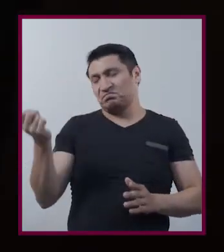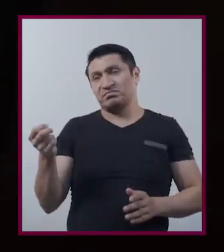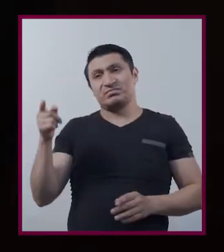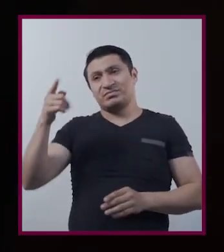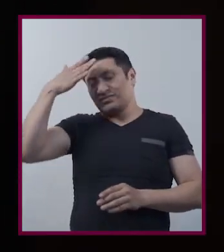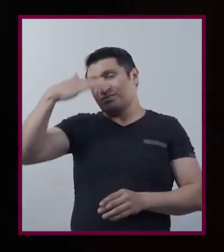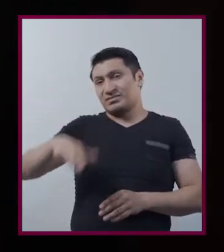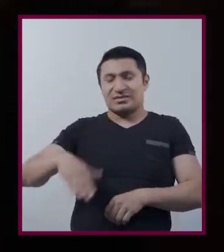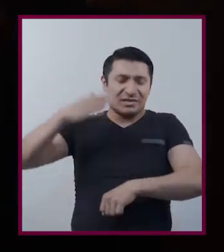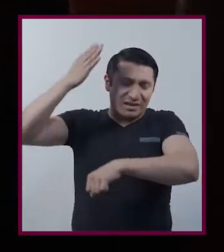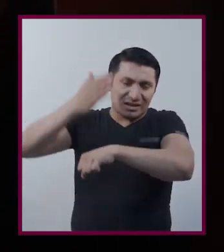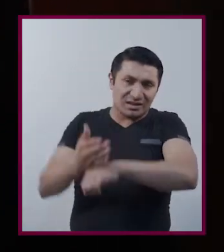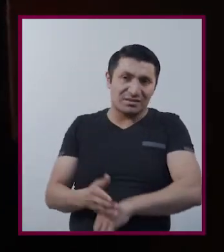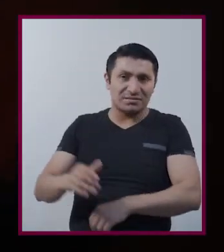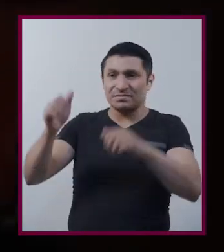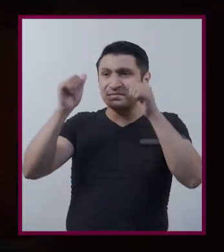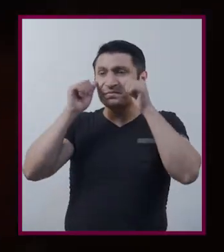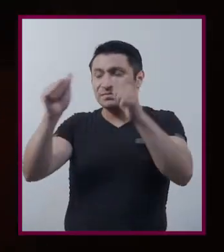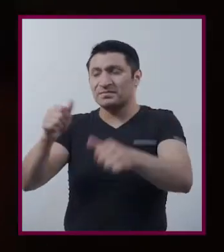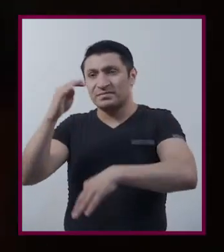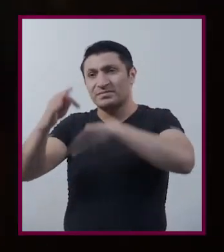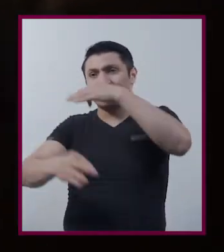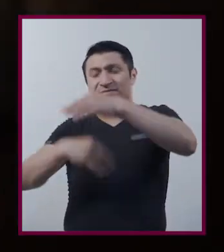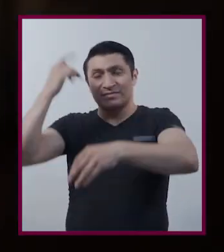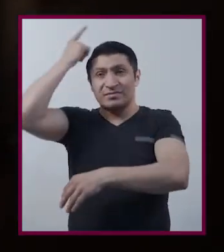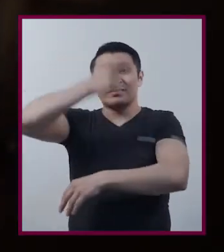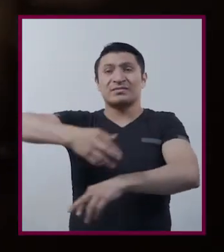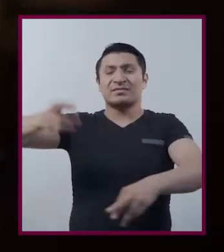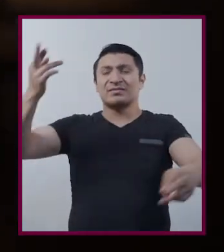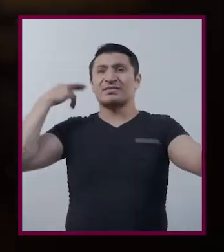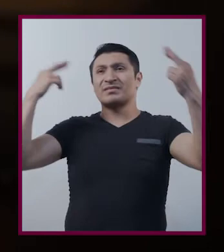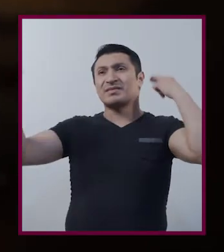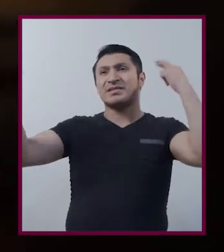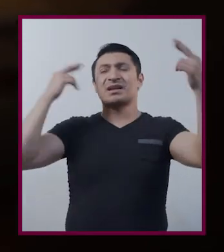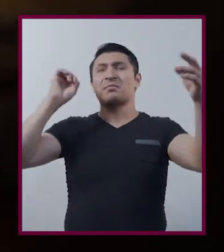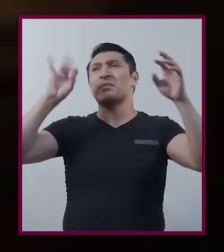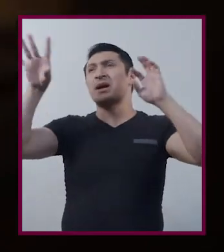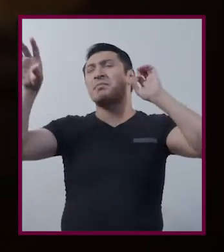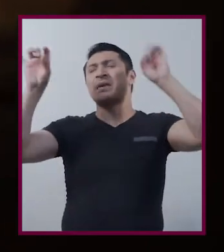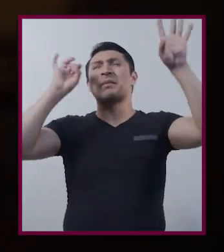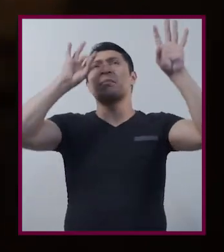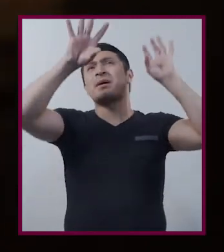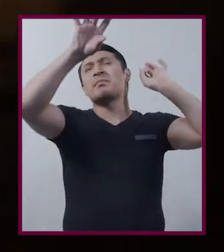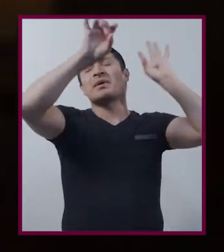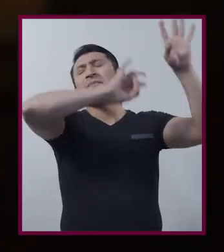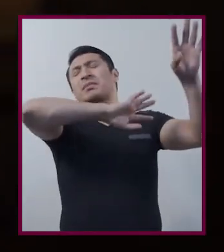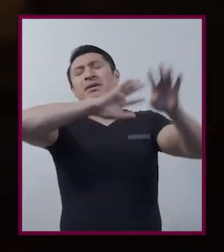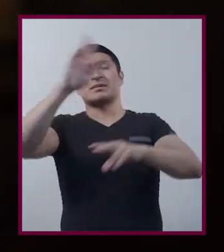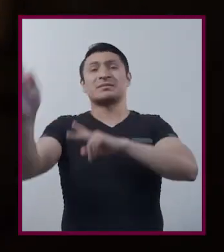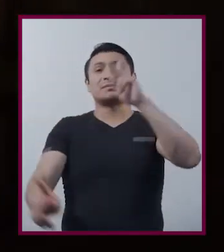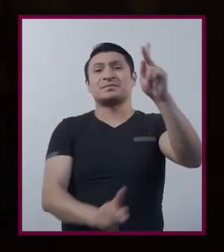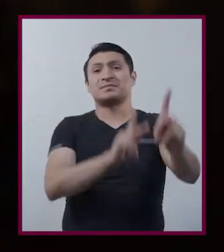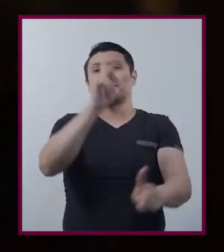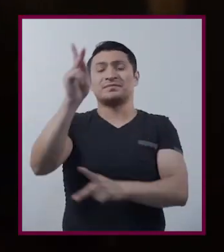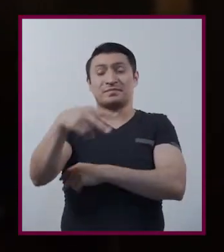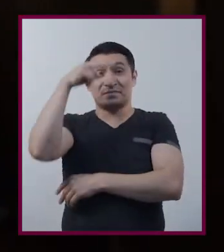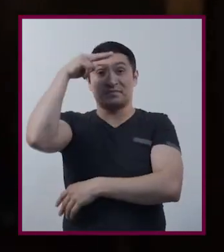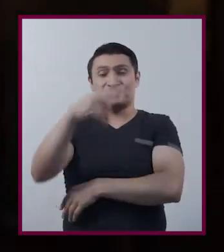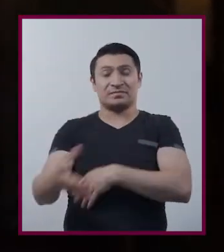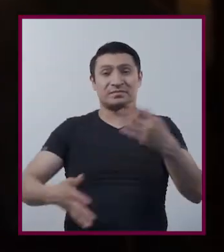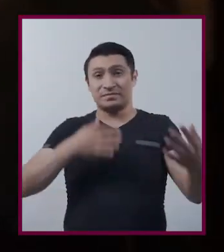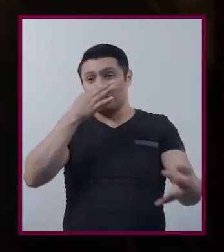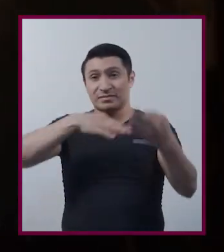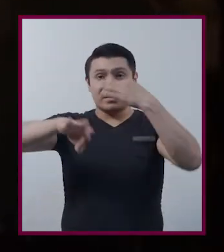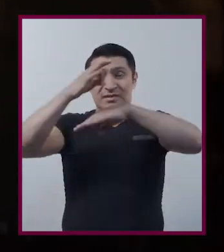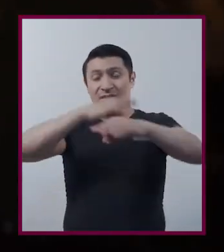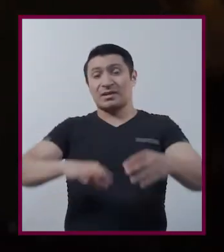oídos. Se sabía condenada a escuchar toda la noche el ruido espantoso de los cohetes y petardos con los que el pueblo